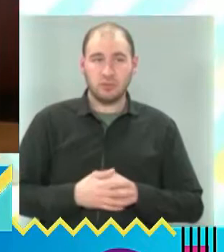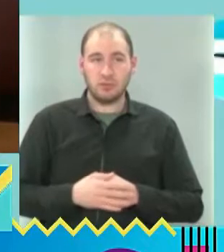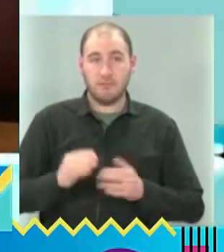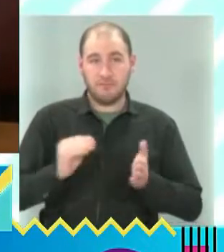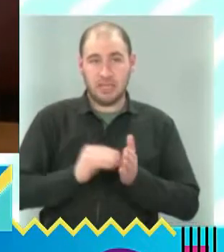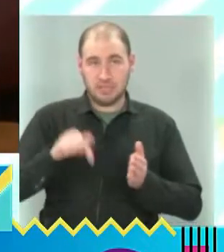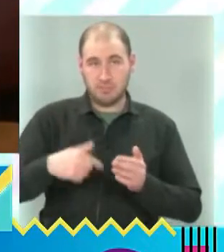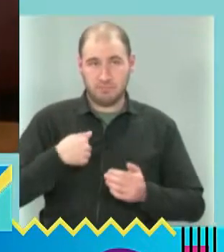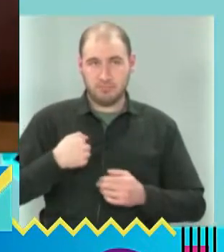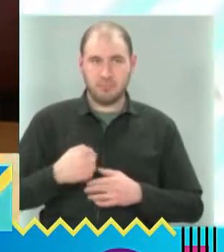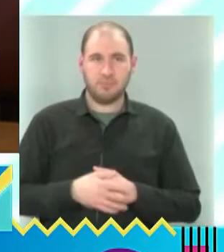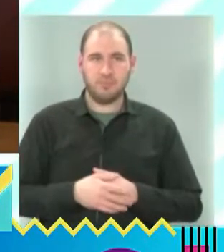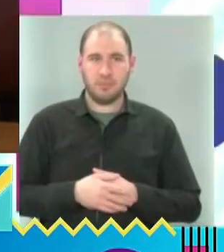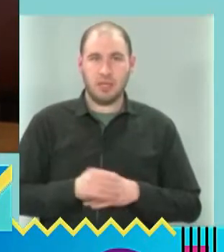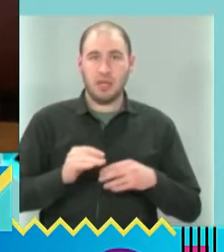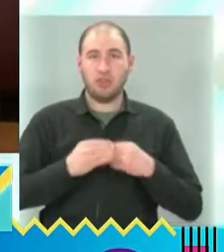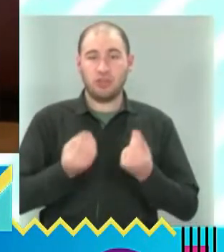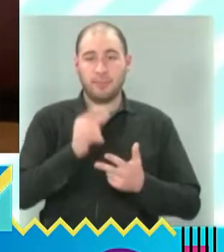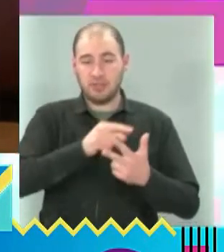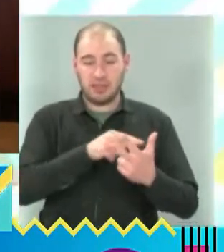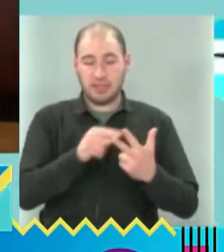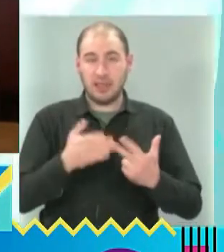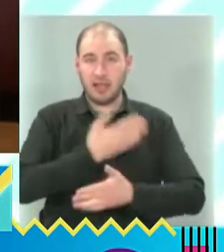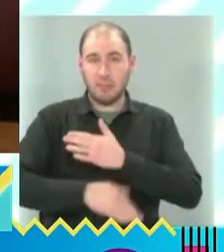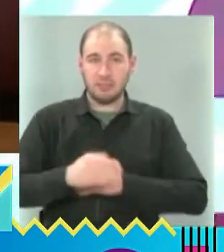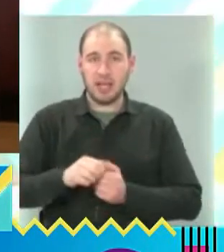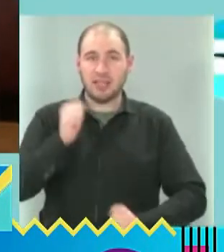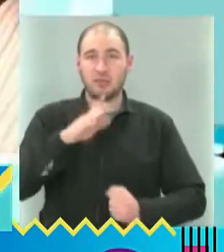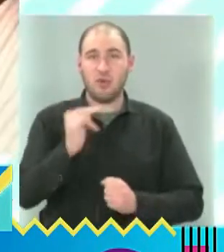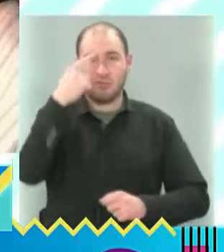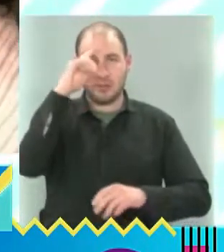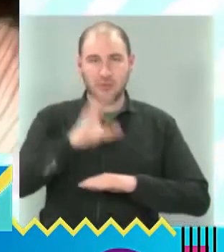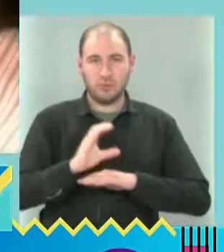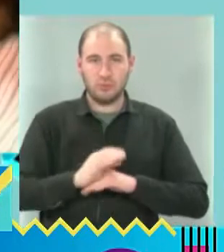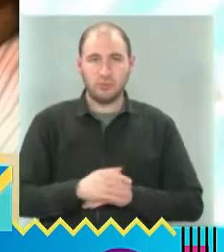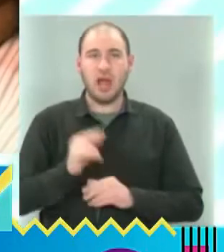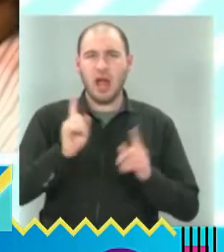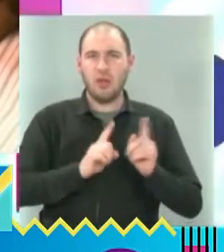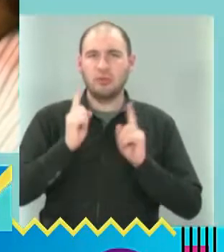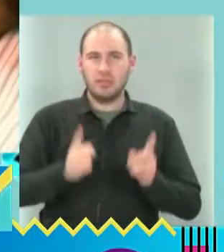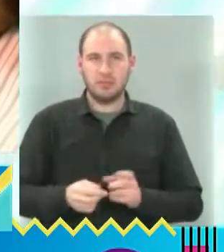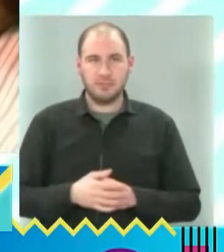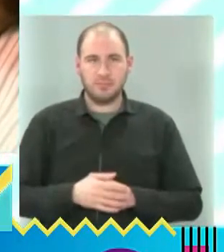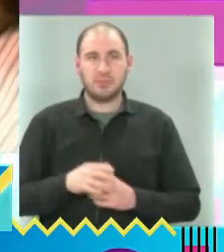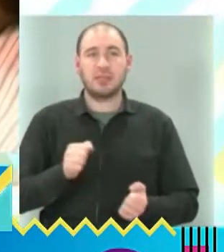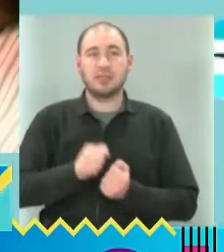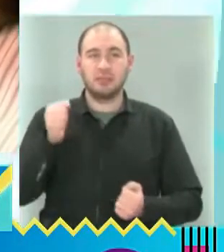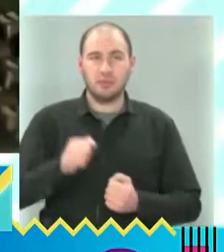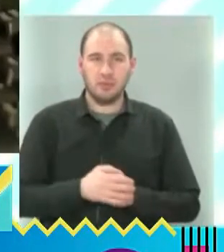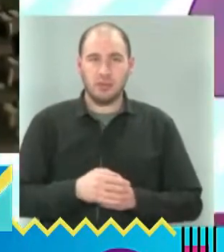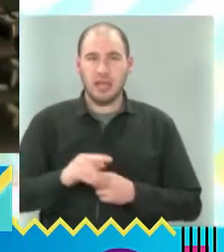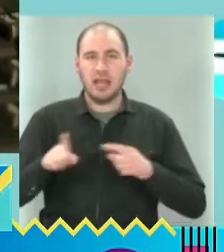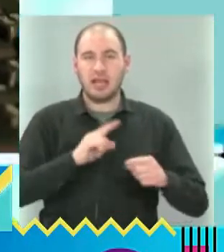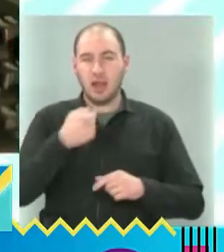fecha, conmigo, somos 3 personas con discapacidad egresados de la Universidad Nacional de Cuyo y algunos también egresados de la